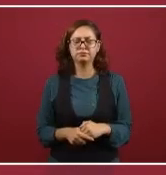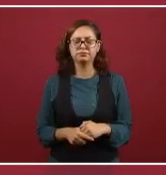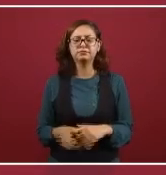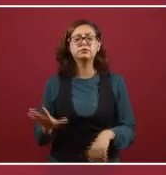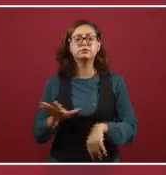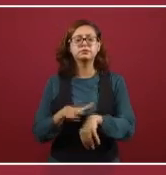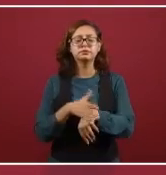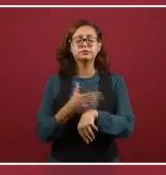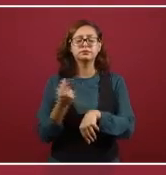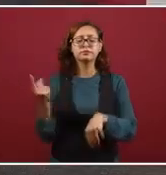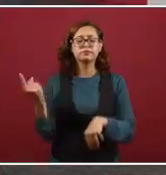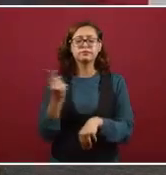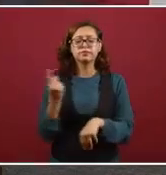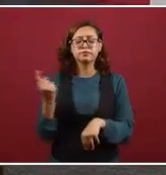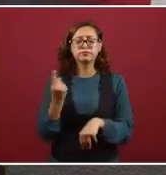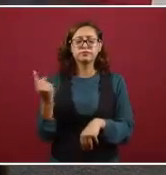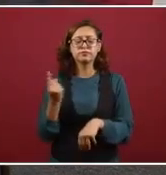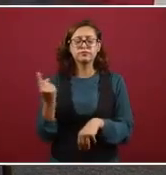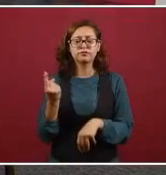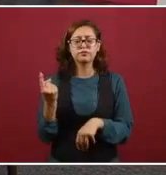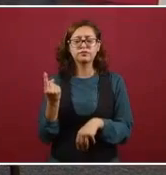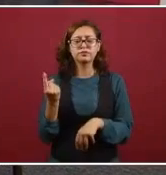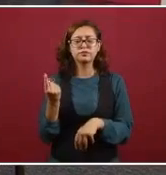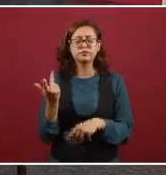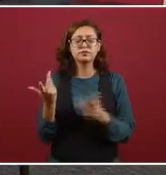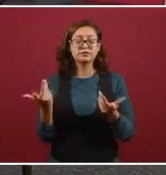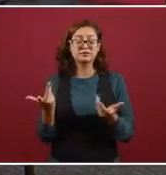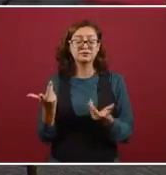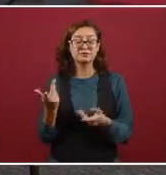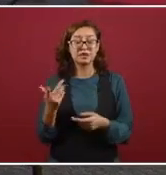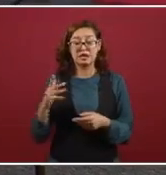porque esta casa